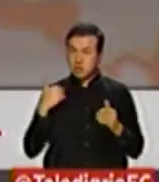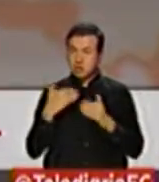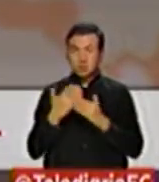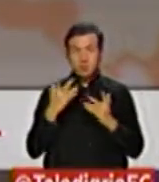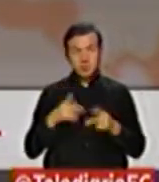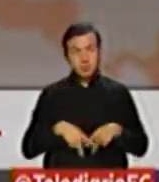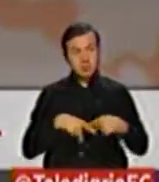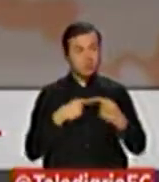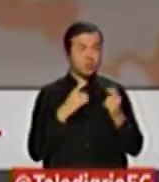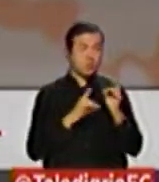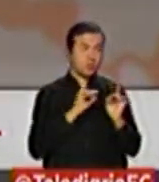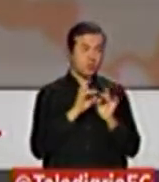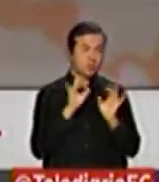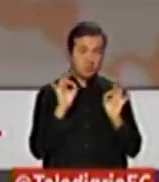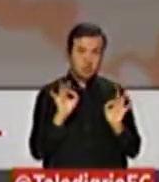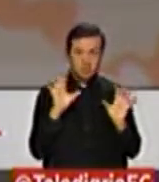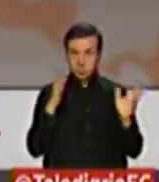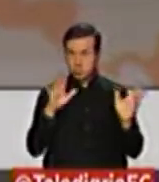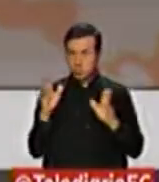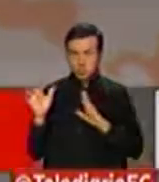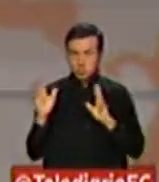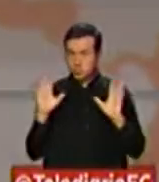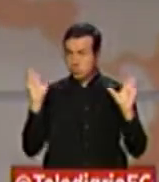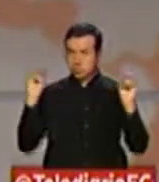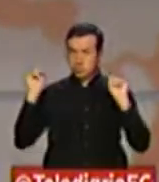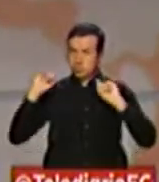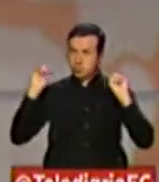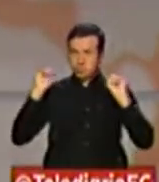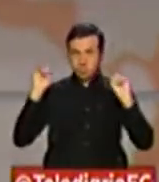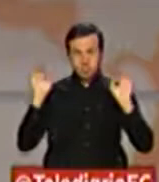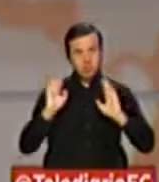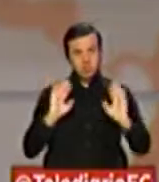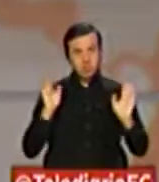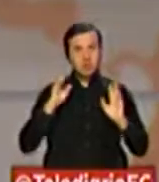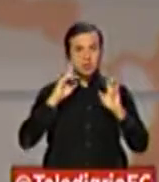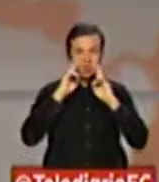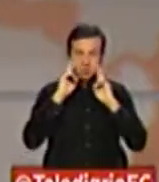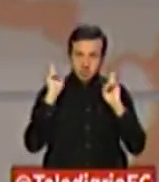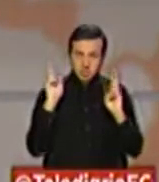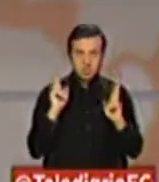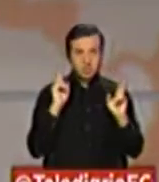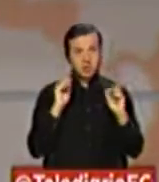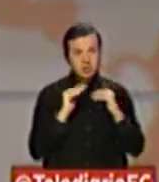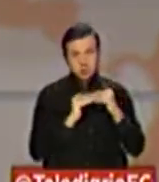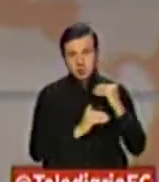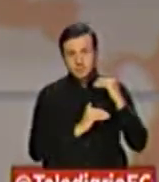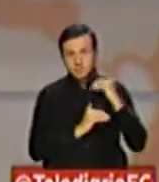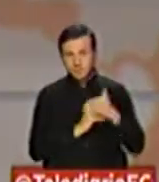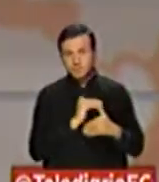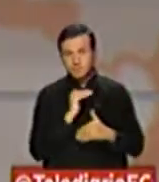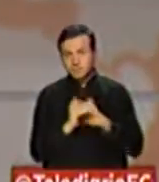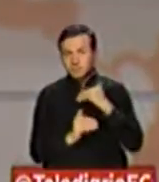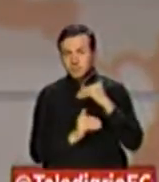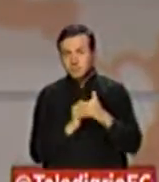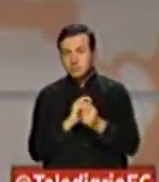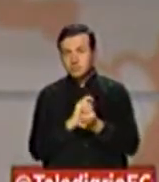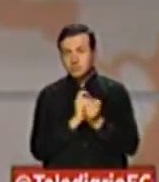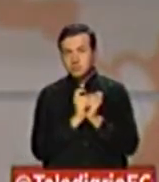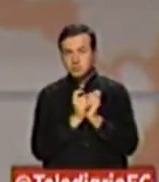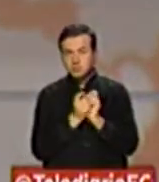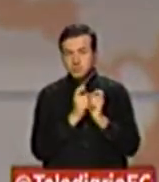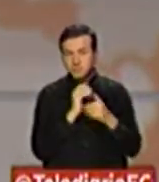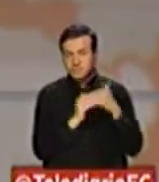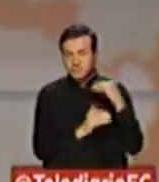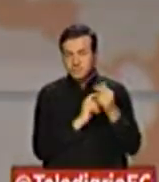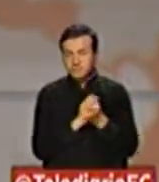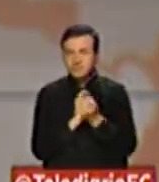un Estado idóneo. No es así. De ninguna manera. Para nada, para nada. Entonces yo creo que el reconocimiento de eso, que este proceso de transición,